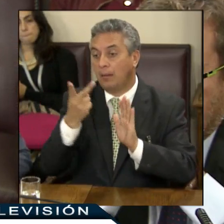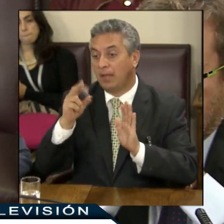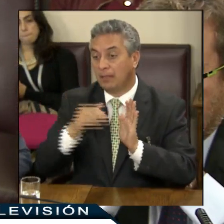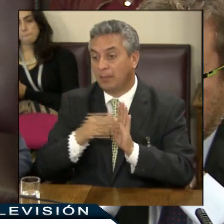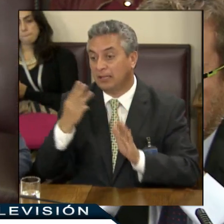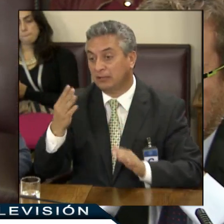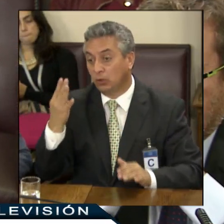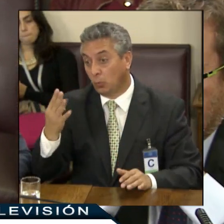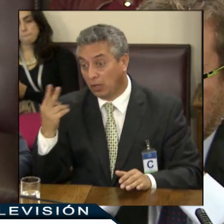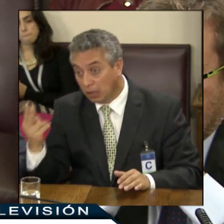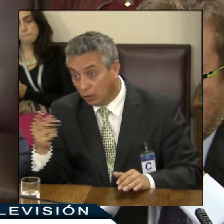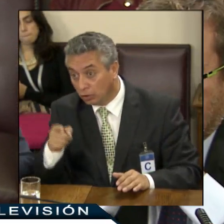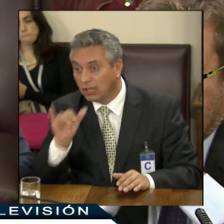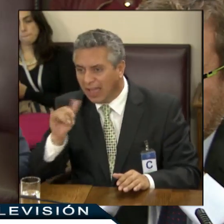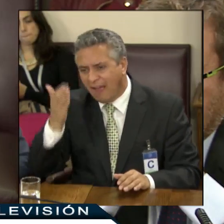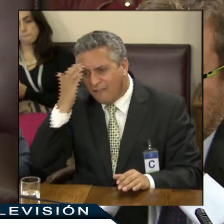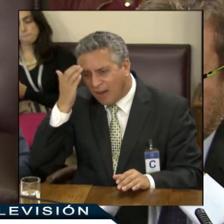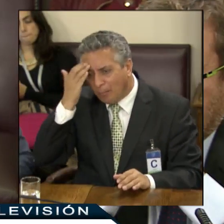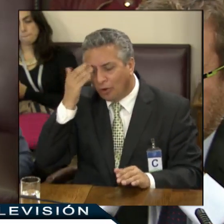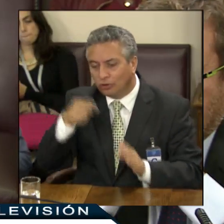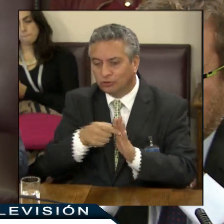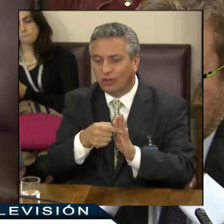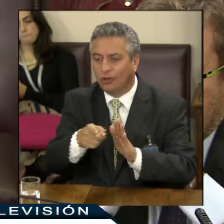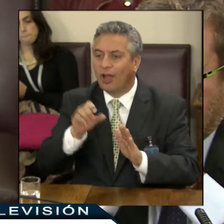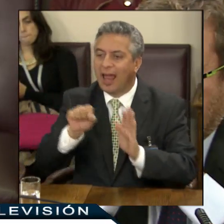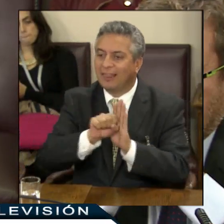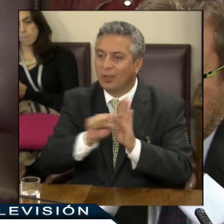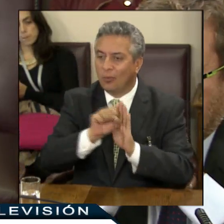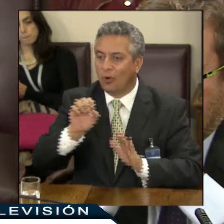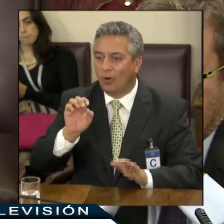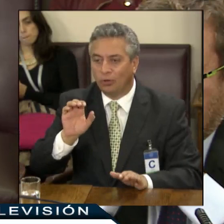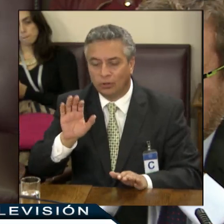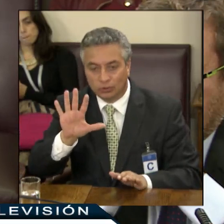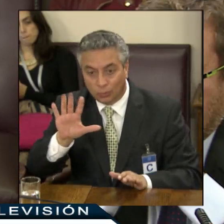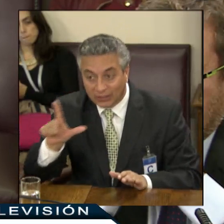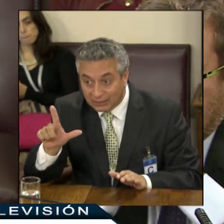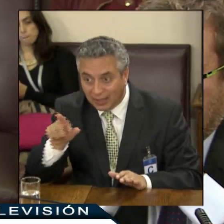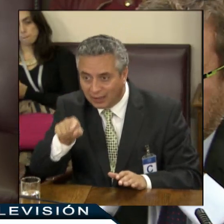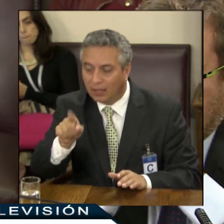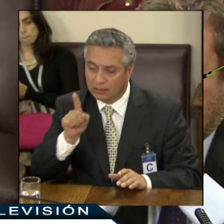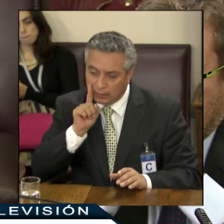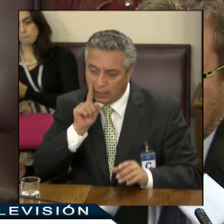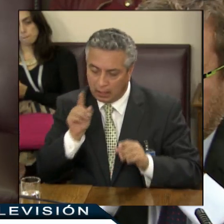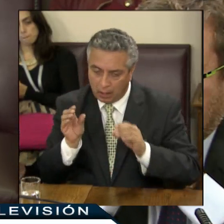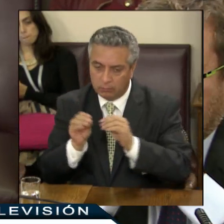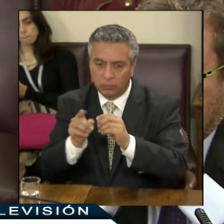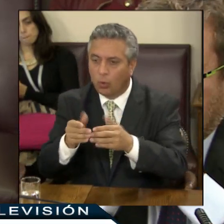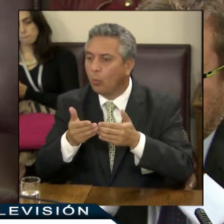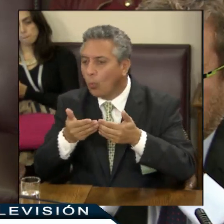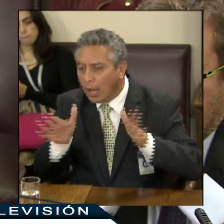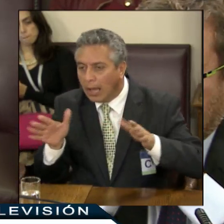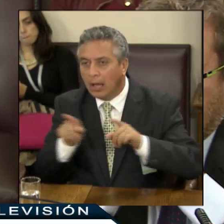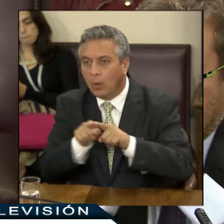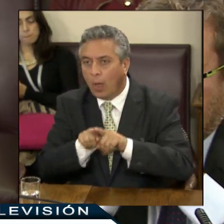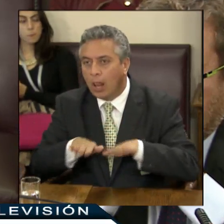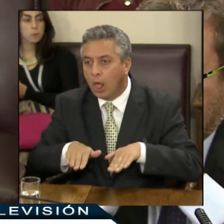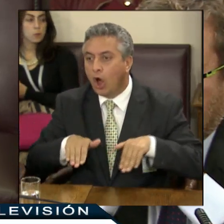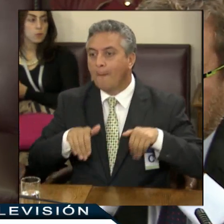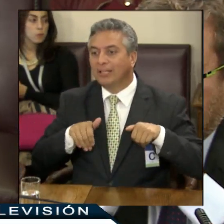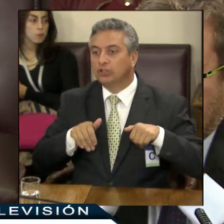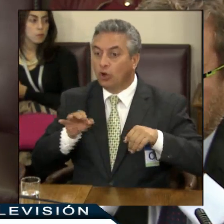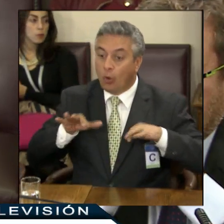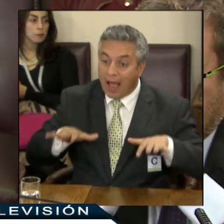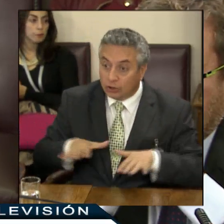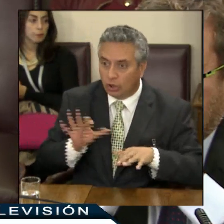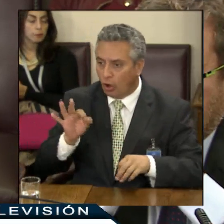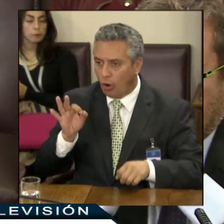20422 y la famosa acción del artículo 57 que sustancia eh cualquiera omisión acción u